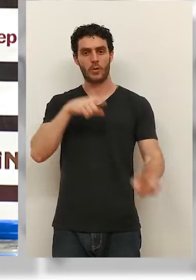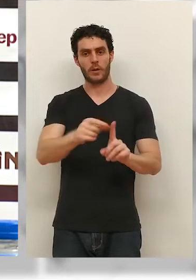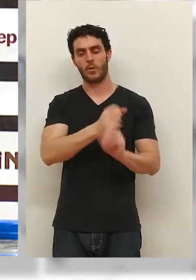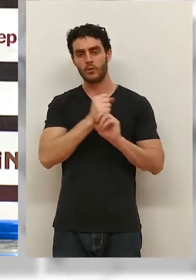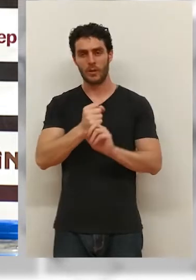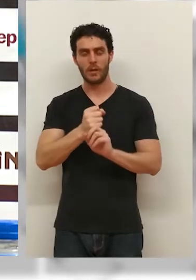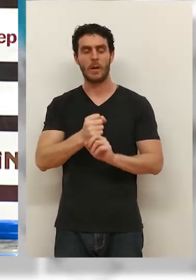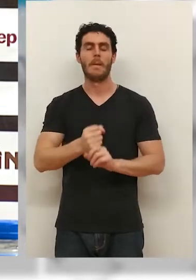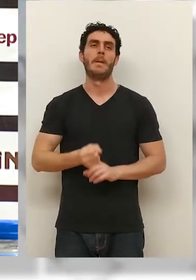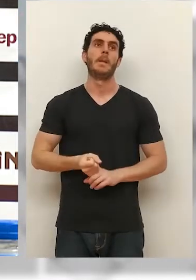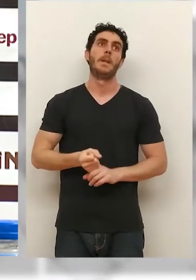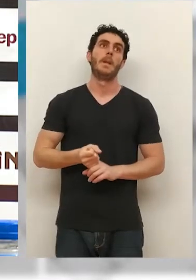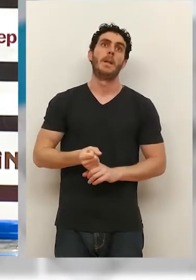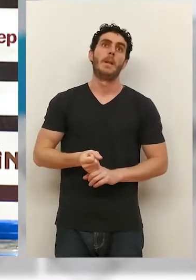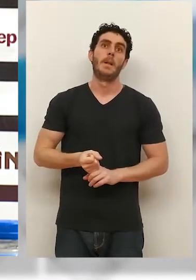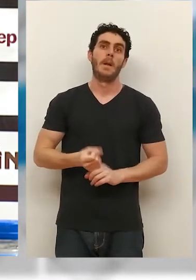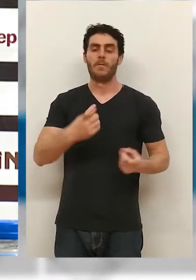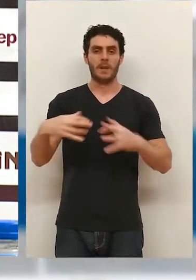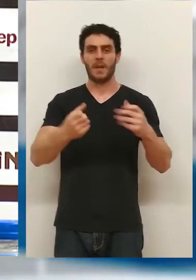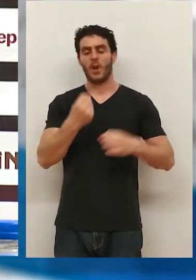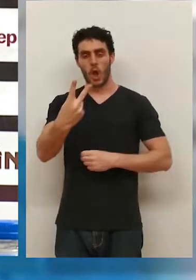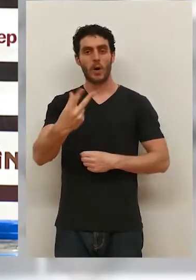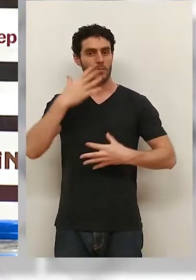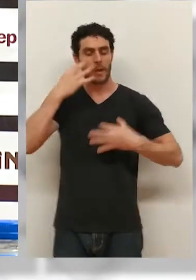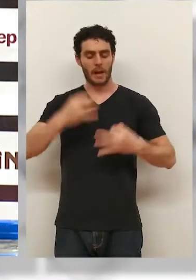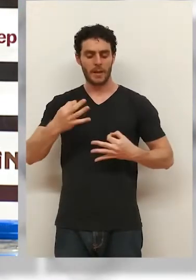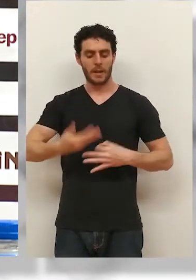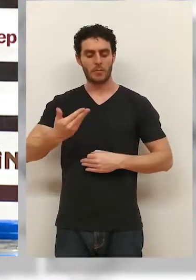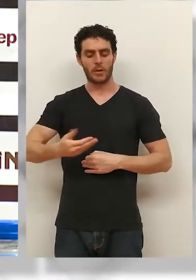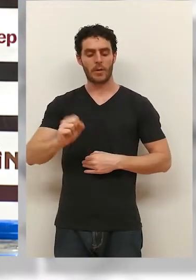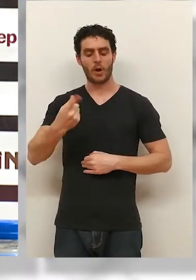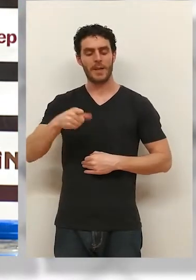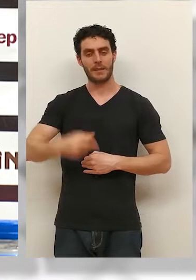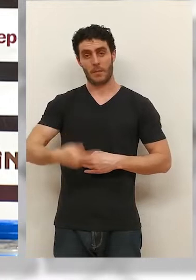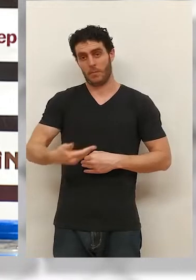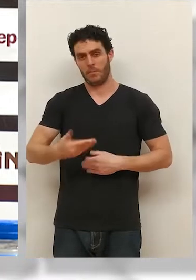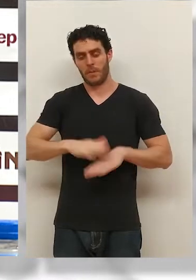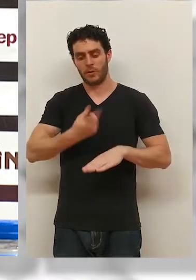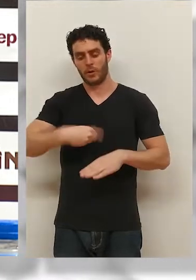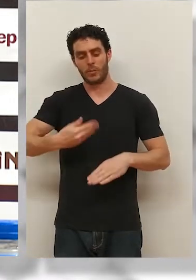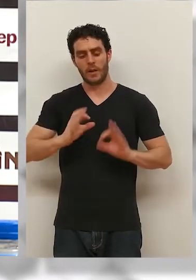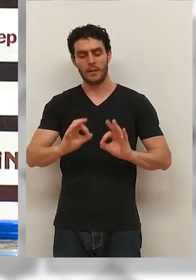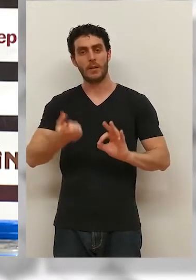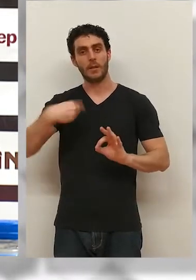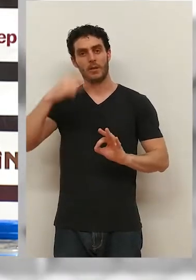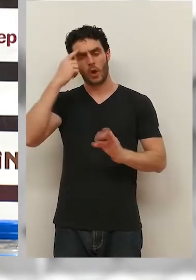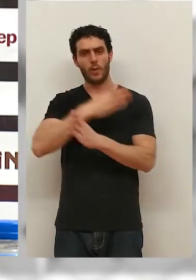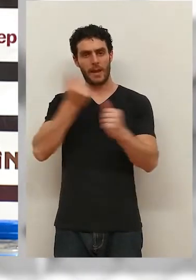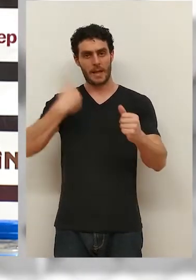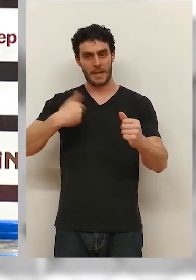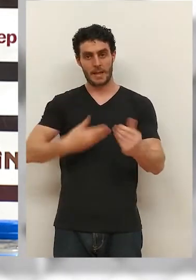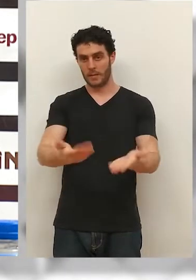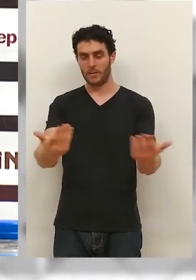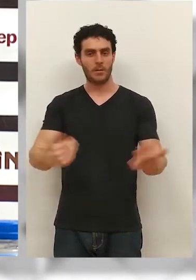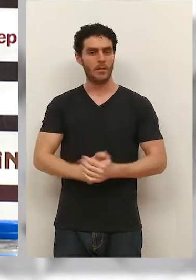la pena, ¿no? Todo el esfuerzo, todo el trabajo del equipo, toda esa unión con la afición y como te digo, pues estamos realmente contentos